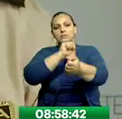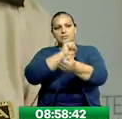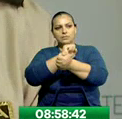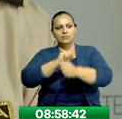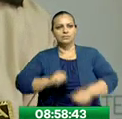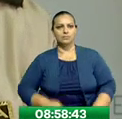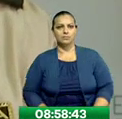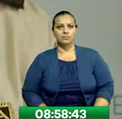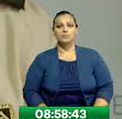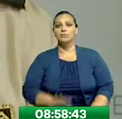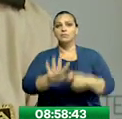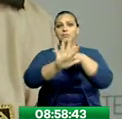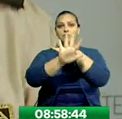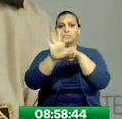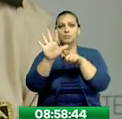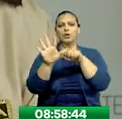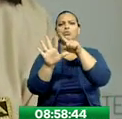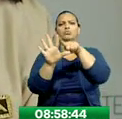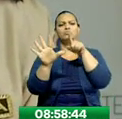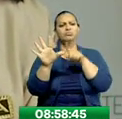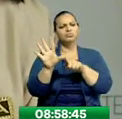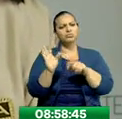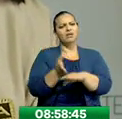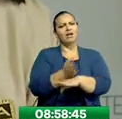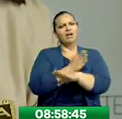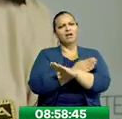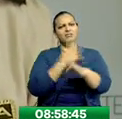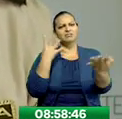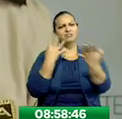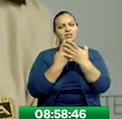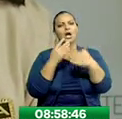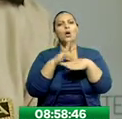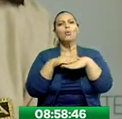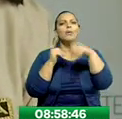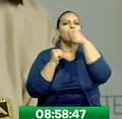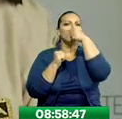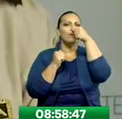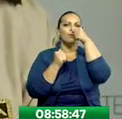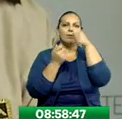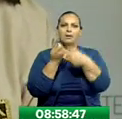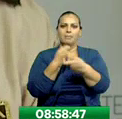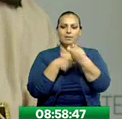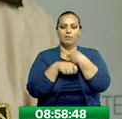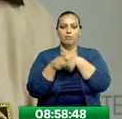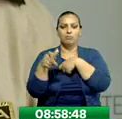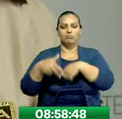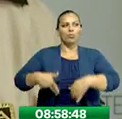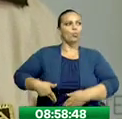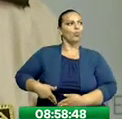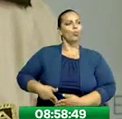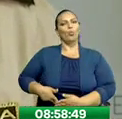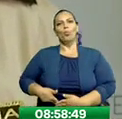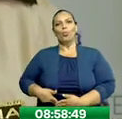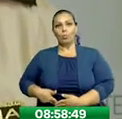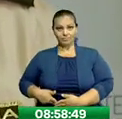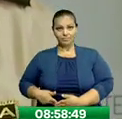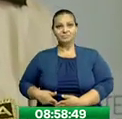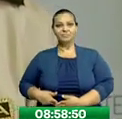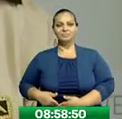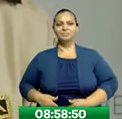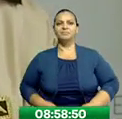también antecedentes por tráfico de drogas y armas no autorizadas. En este caso, la aprehensión